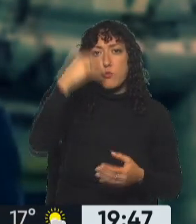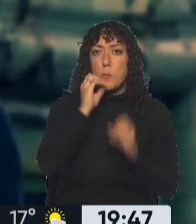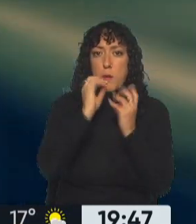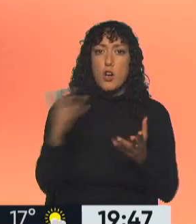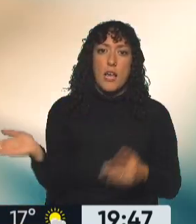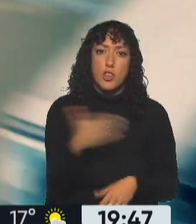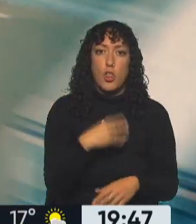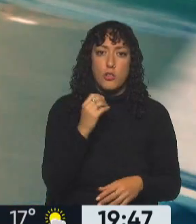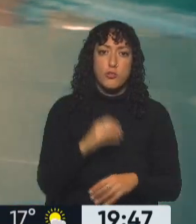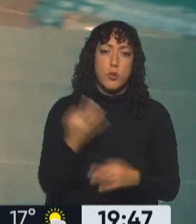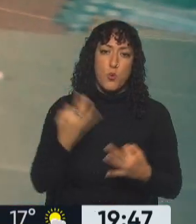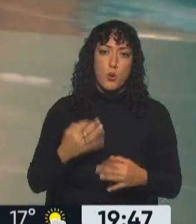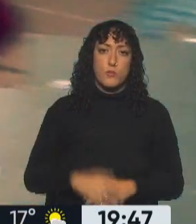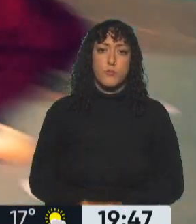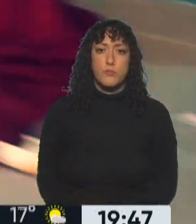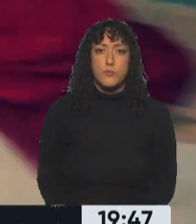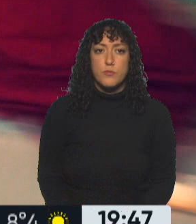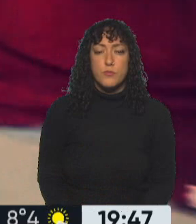para todos.